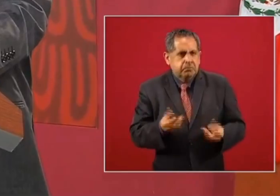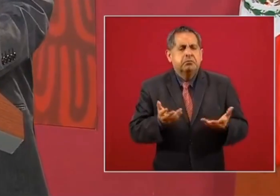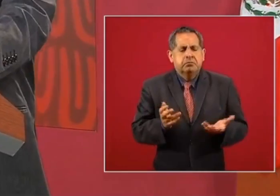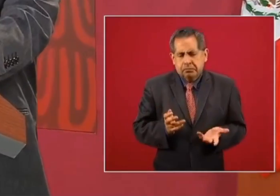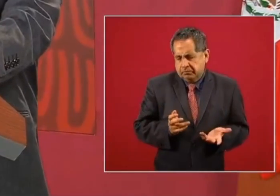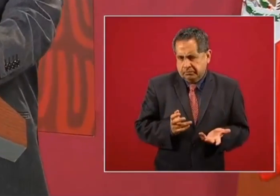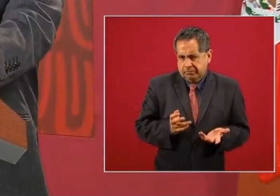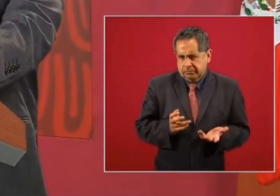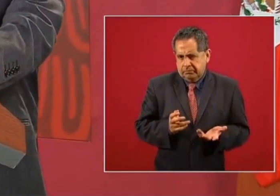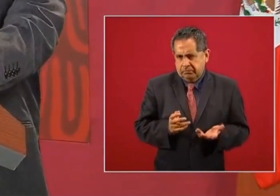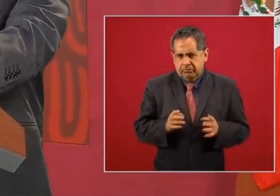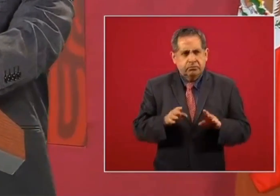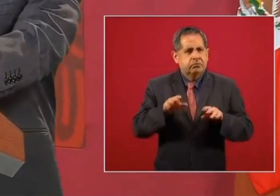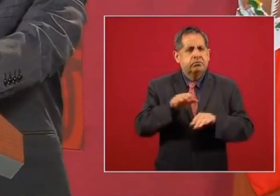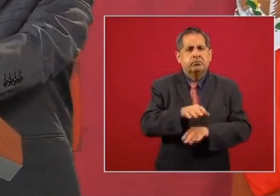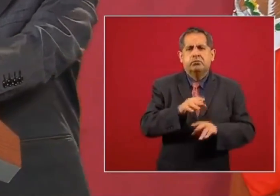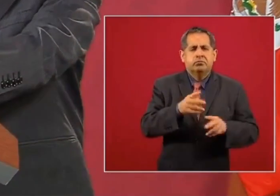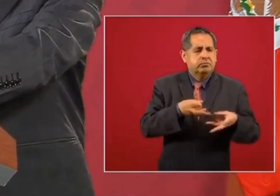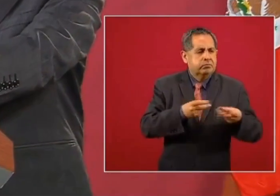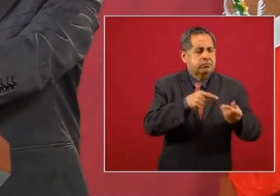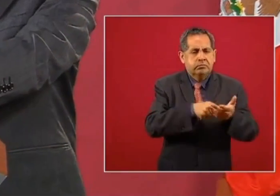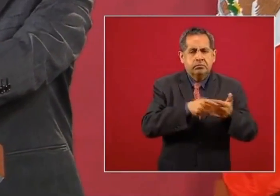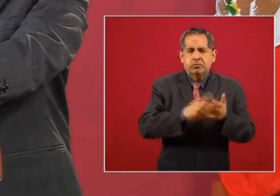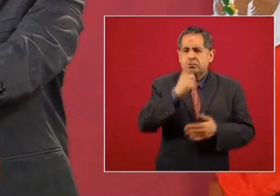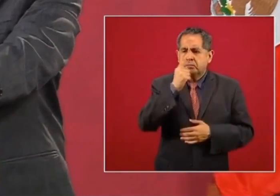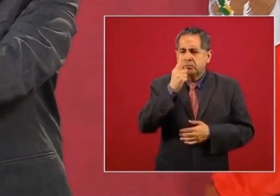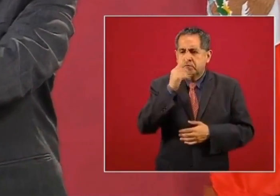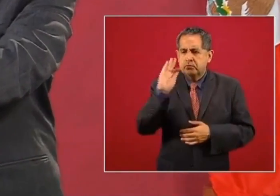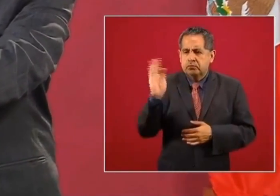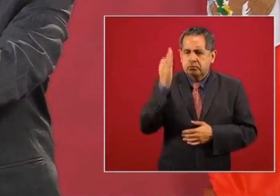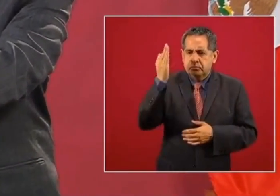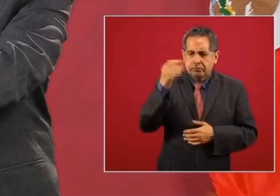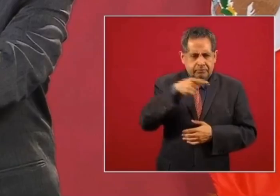que tenían que ver con la Policía Federal.